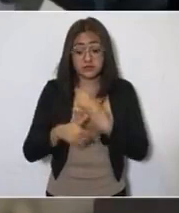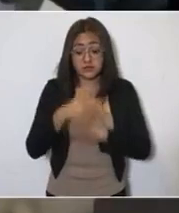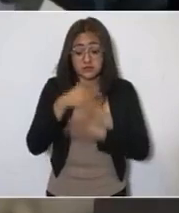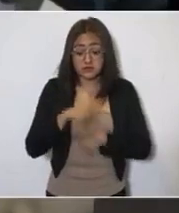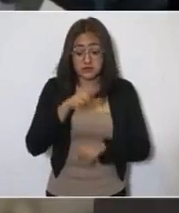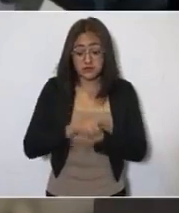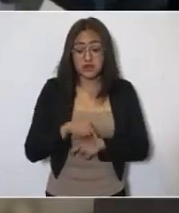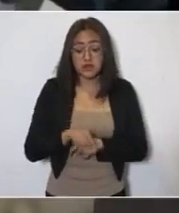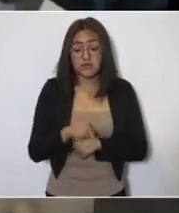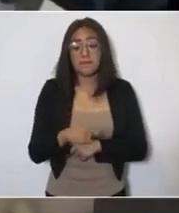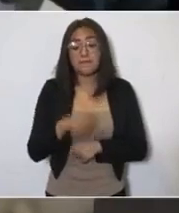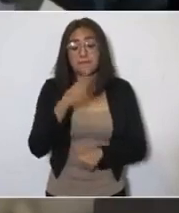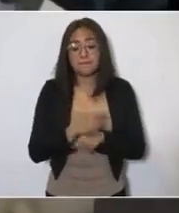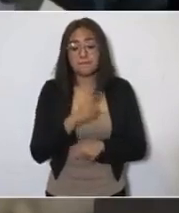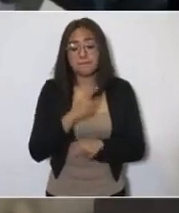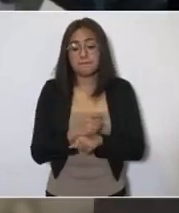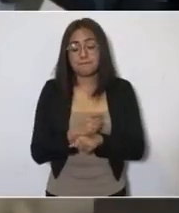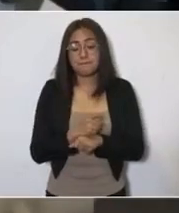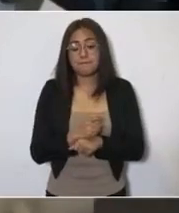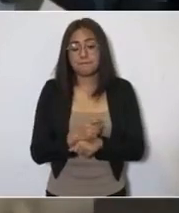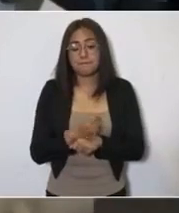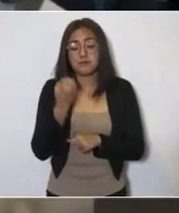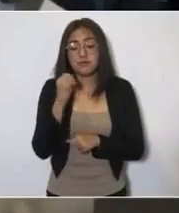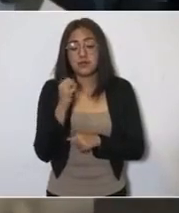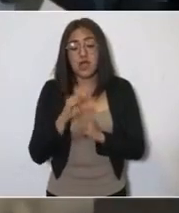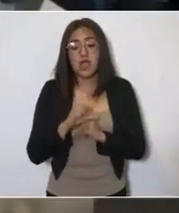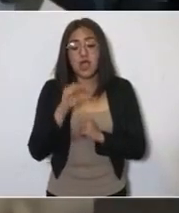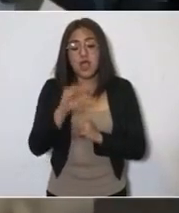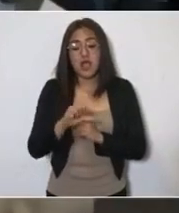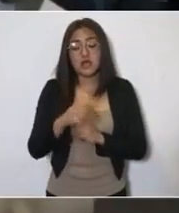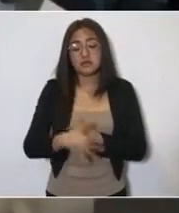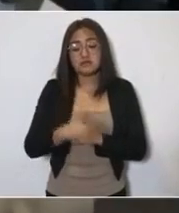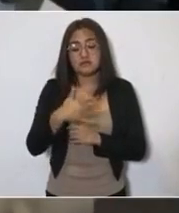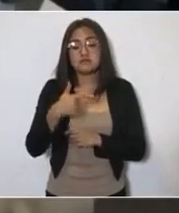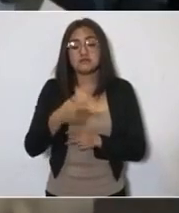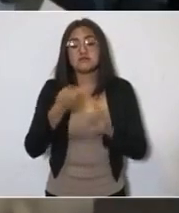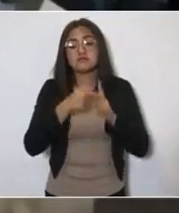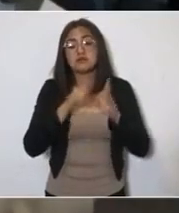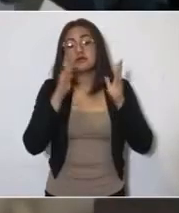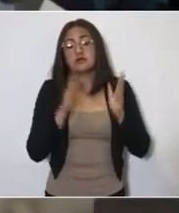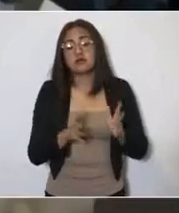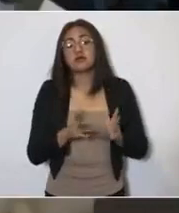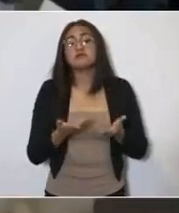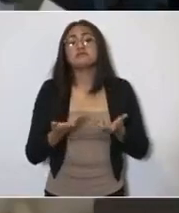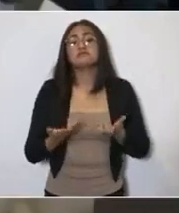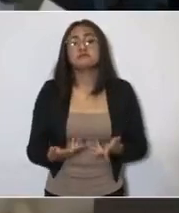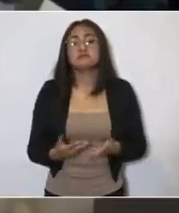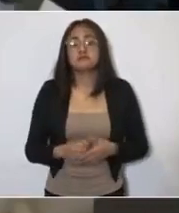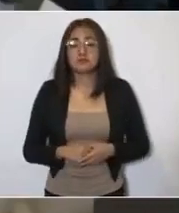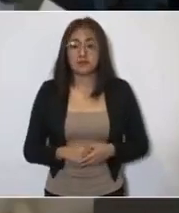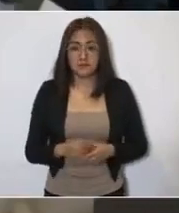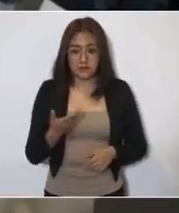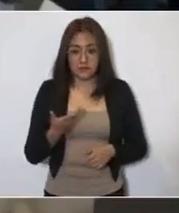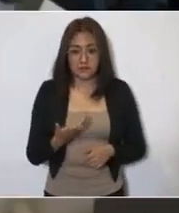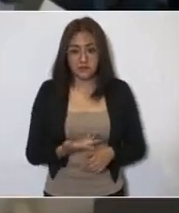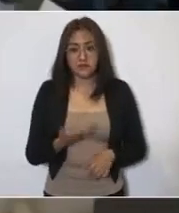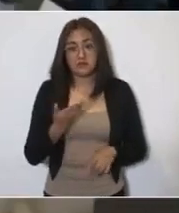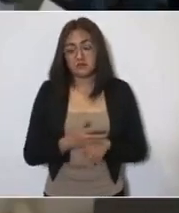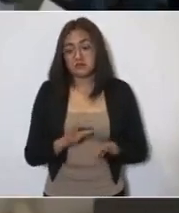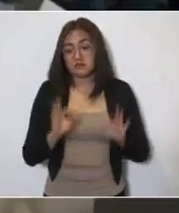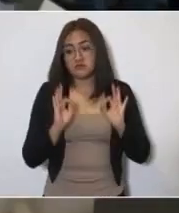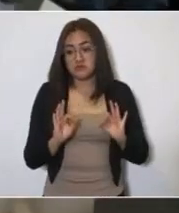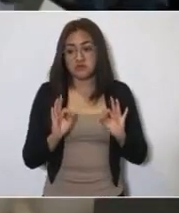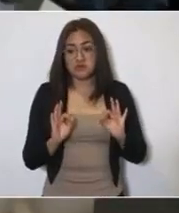del primero de octubre ya inicien a laborar. Es